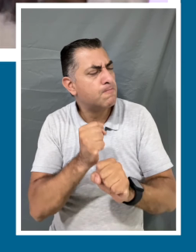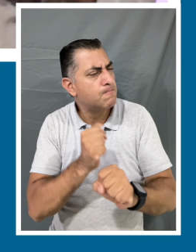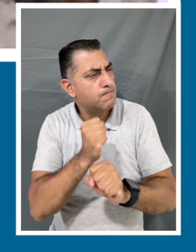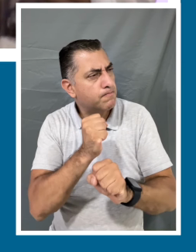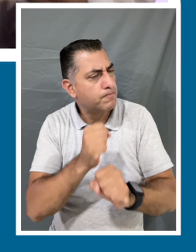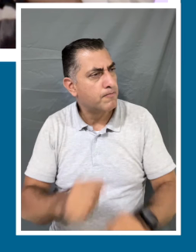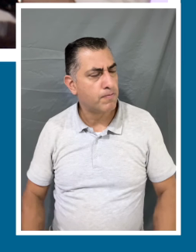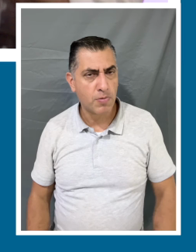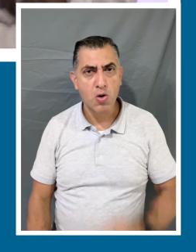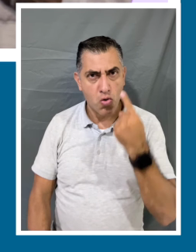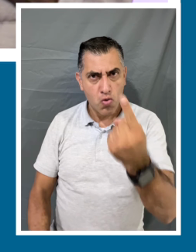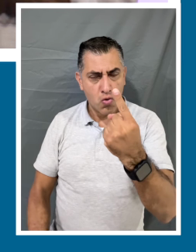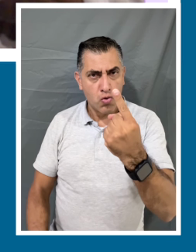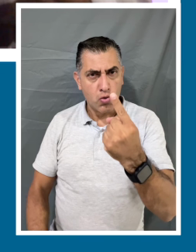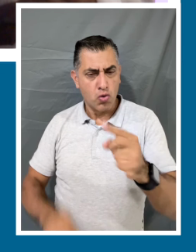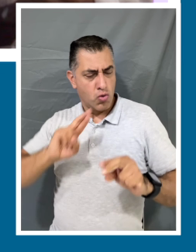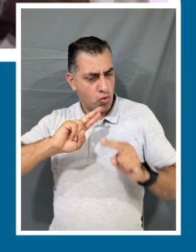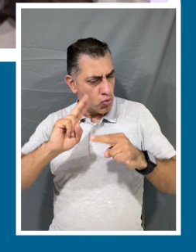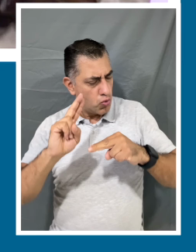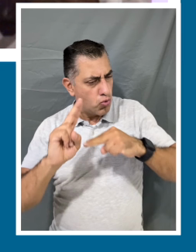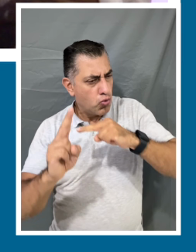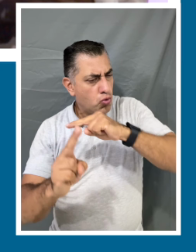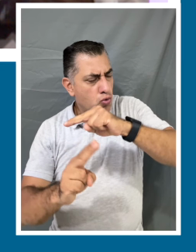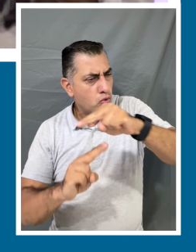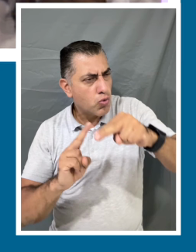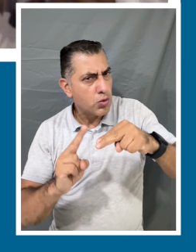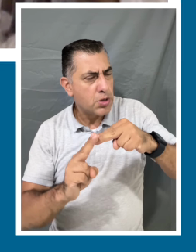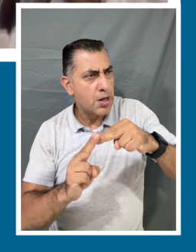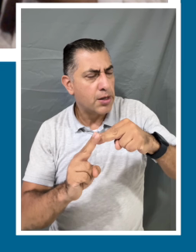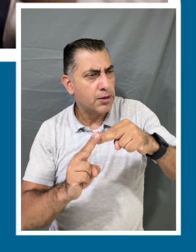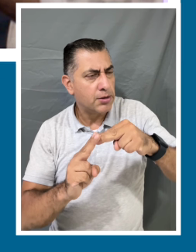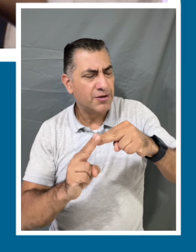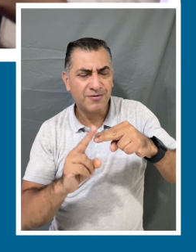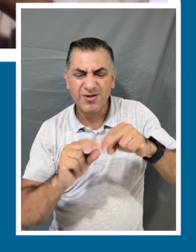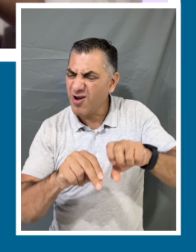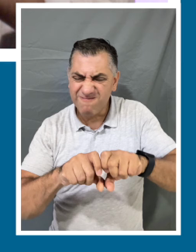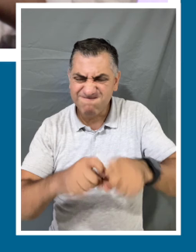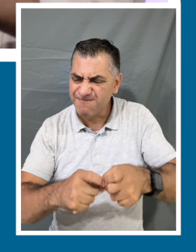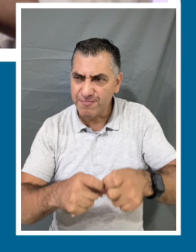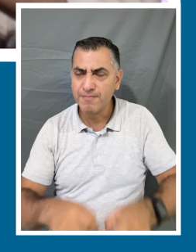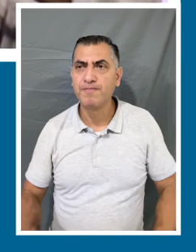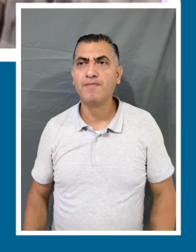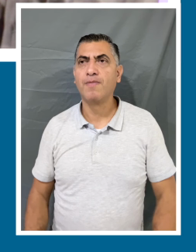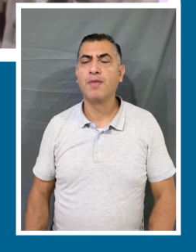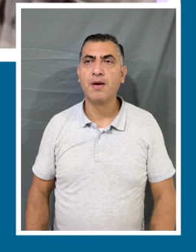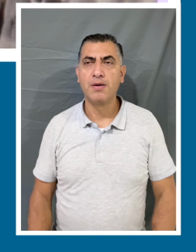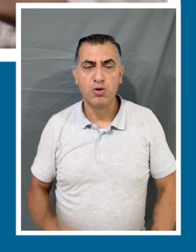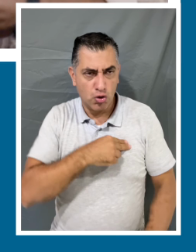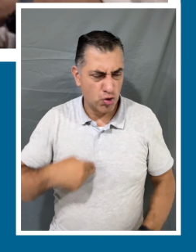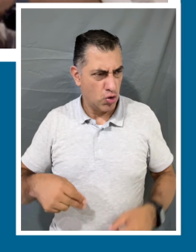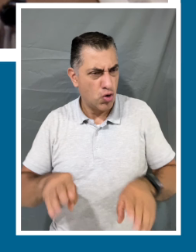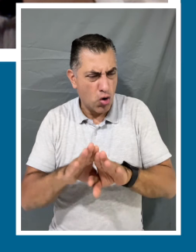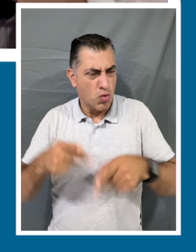es unidad inquebrantable unidad inquebrantable dentro de nuestra organización tenemos que ser